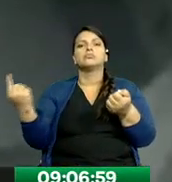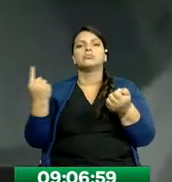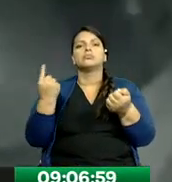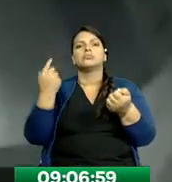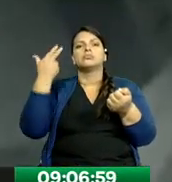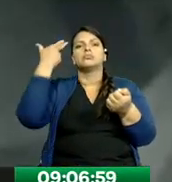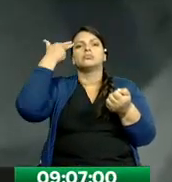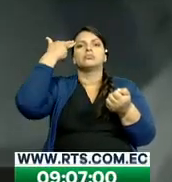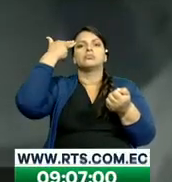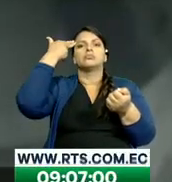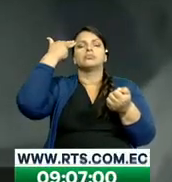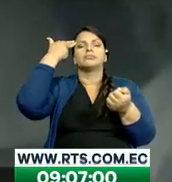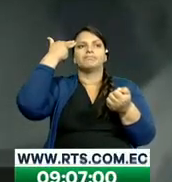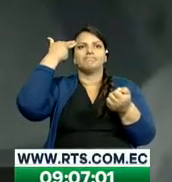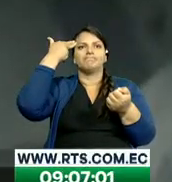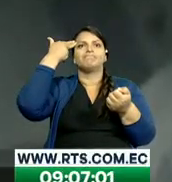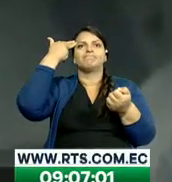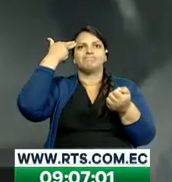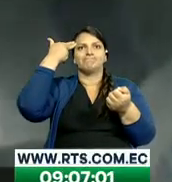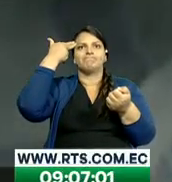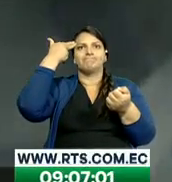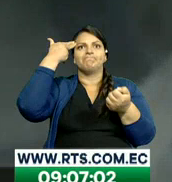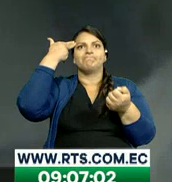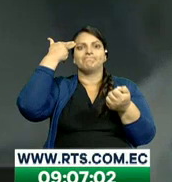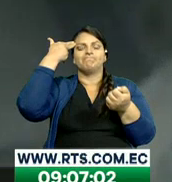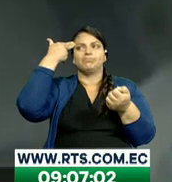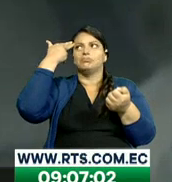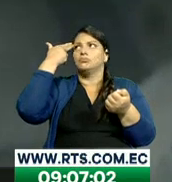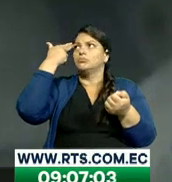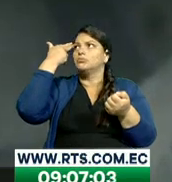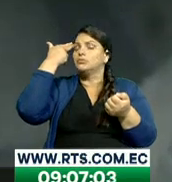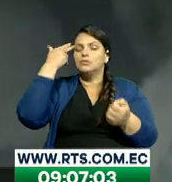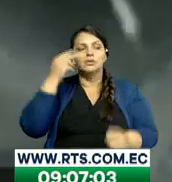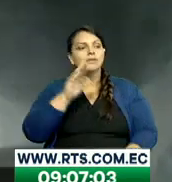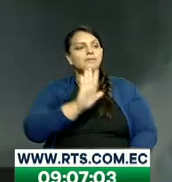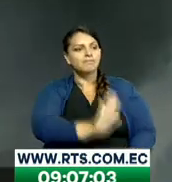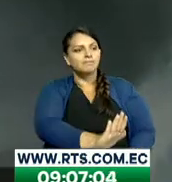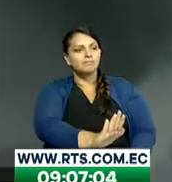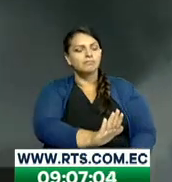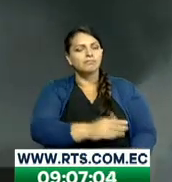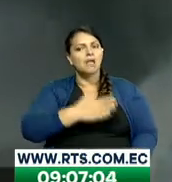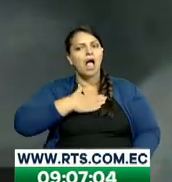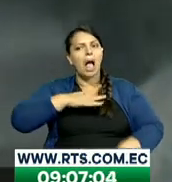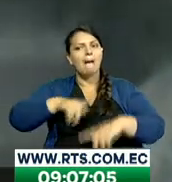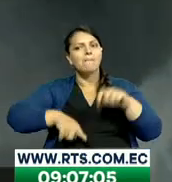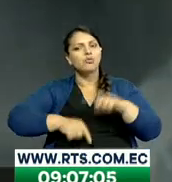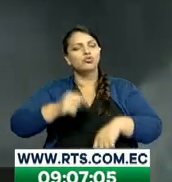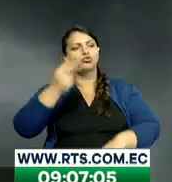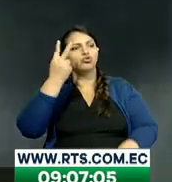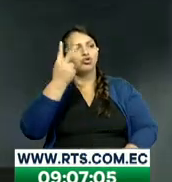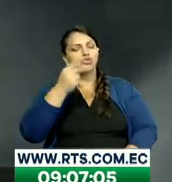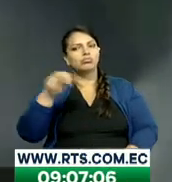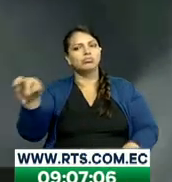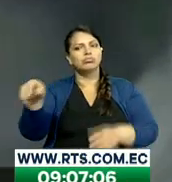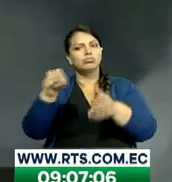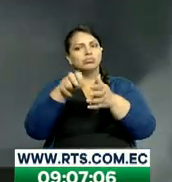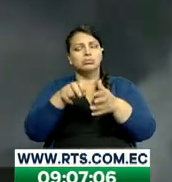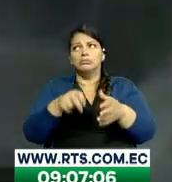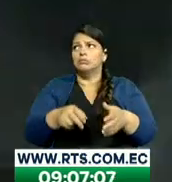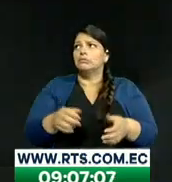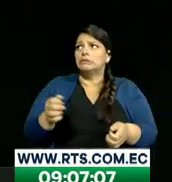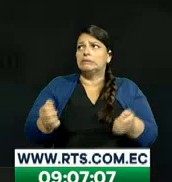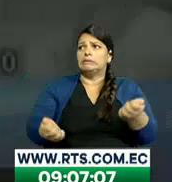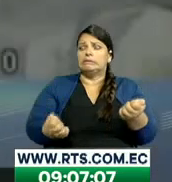está en la cabina haciendo la labor de campanero y muy pendiente de las maniobras que realiza el conductor y el ayudante